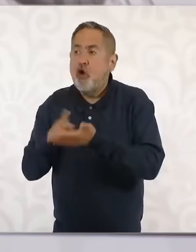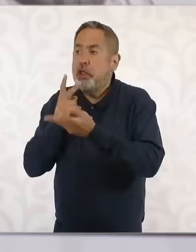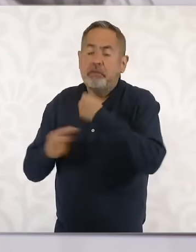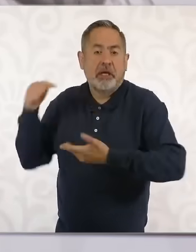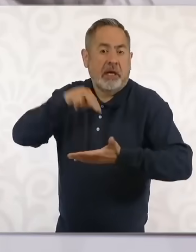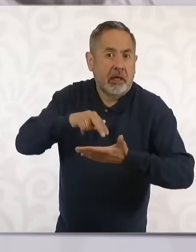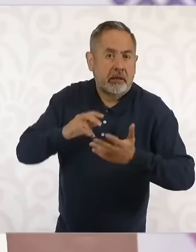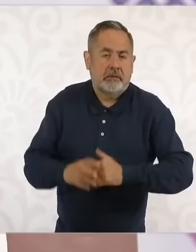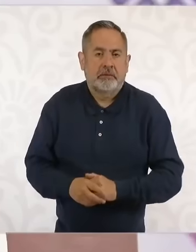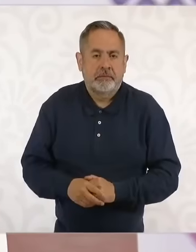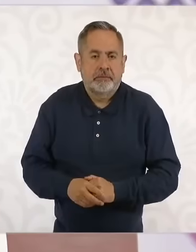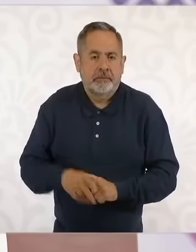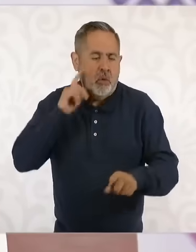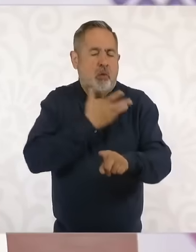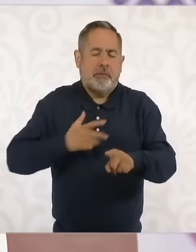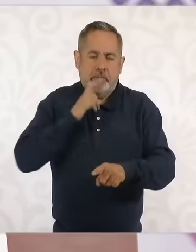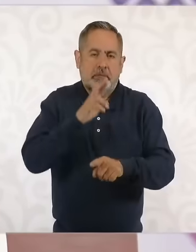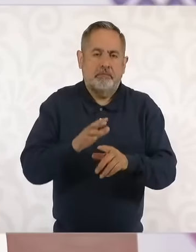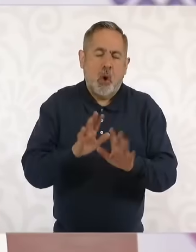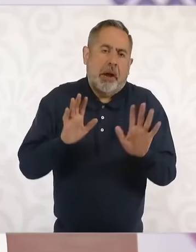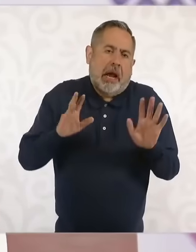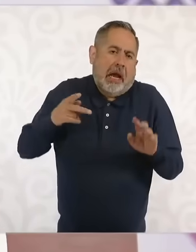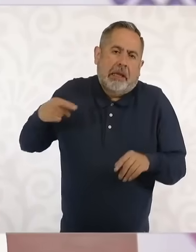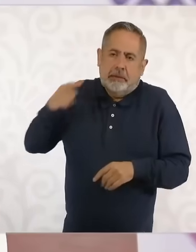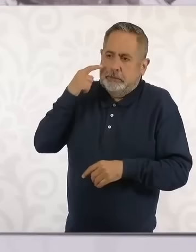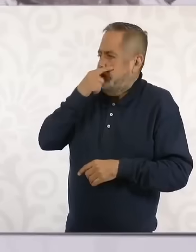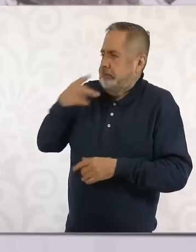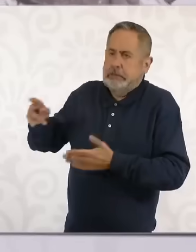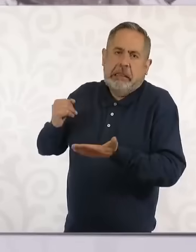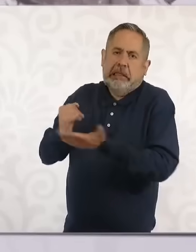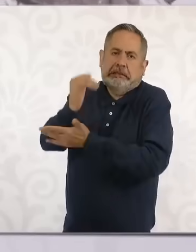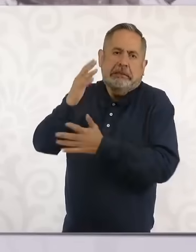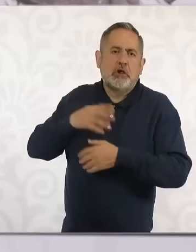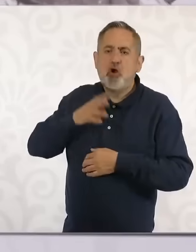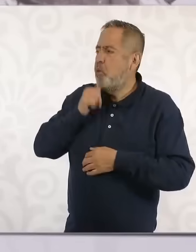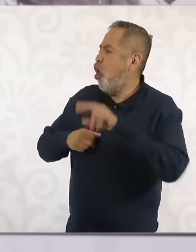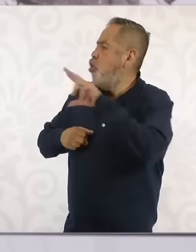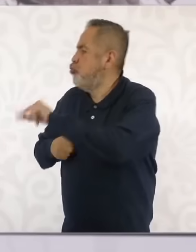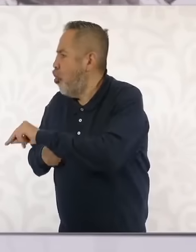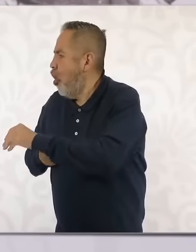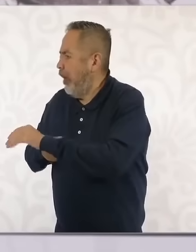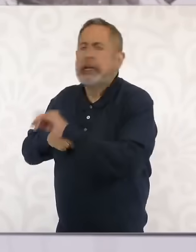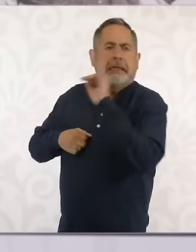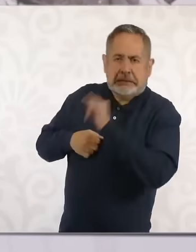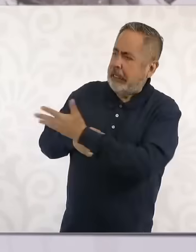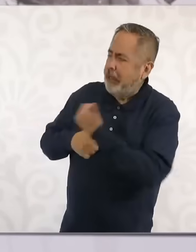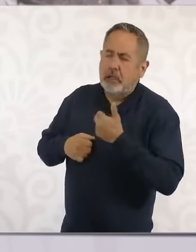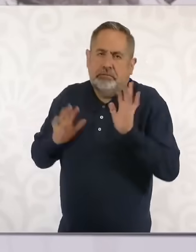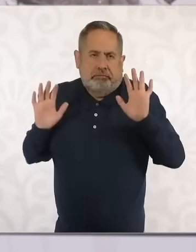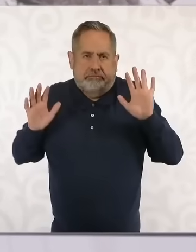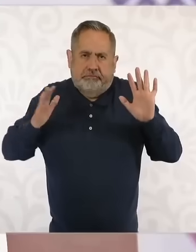Bueno, ese es un asunto de él, ¿verdad? Que él tiene que tomar su decisión, yo no puedo tomar decisiones por él.